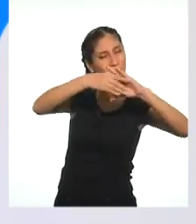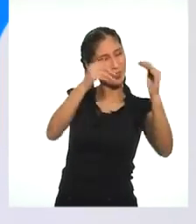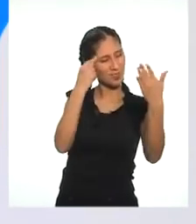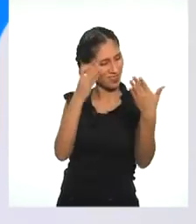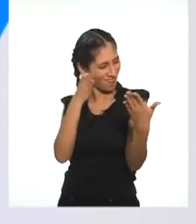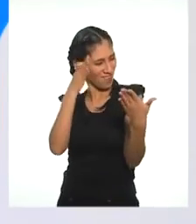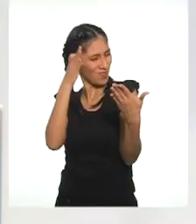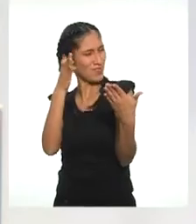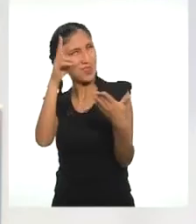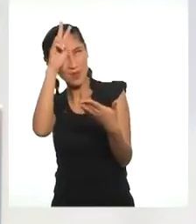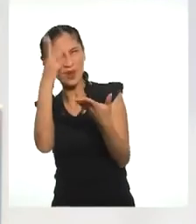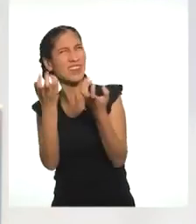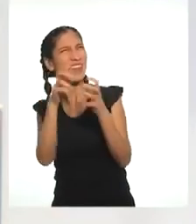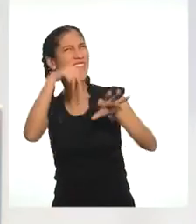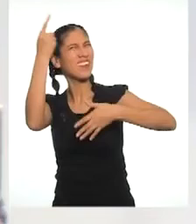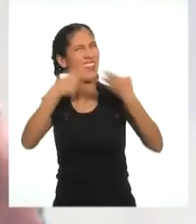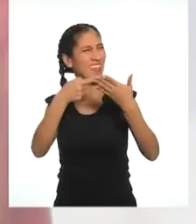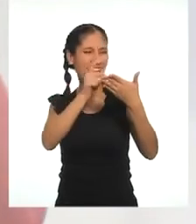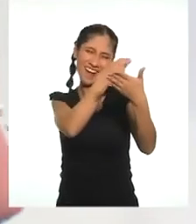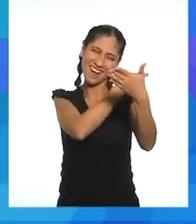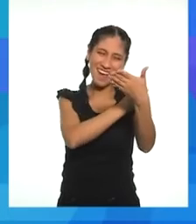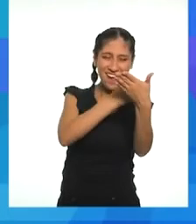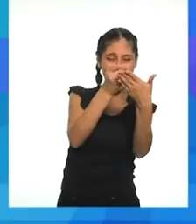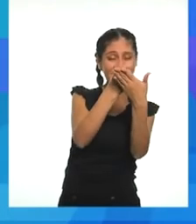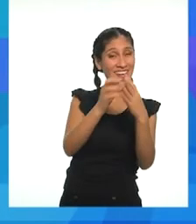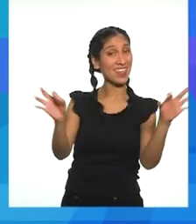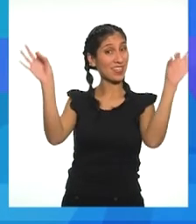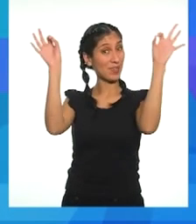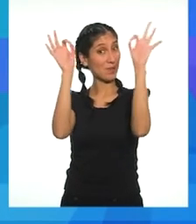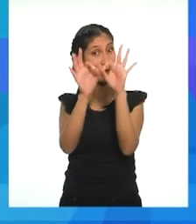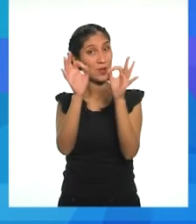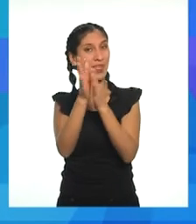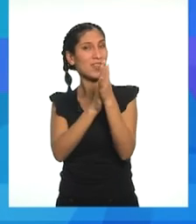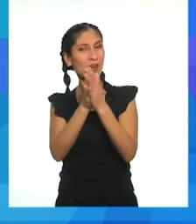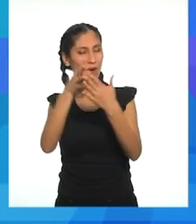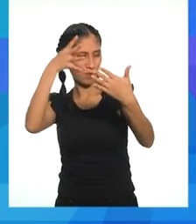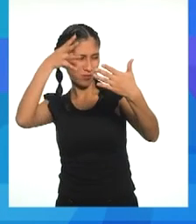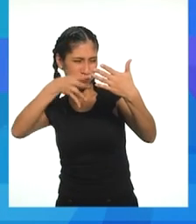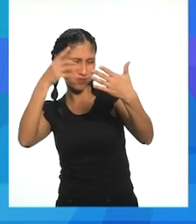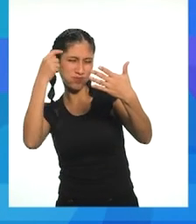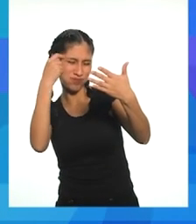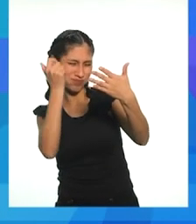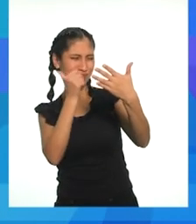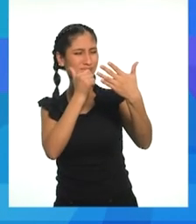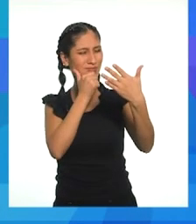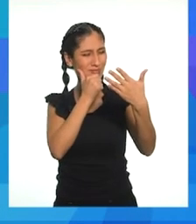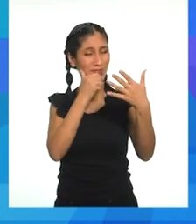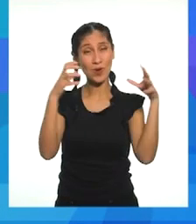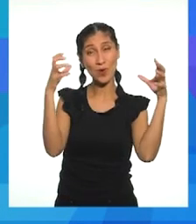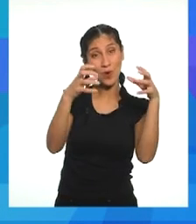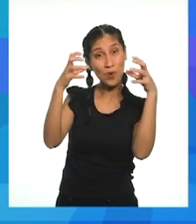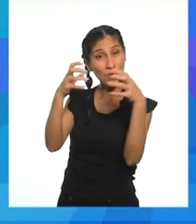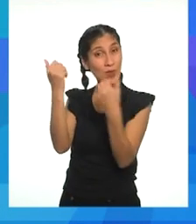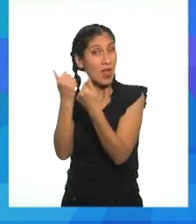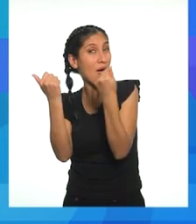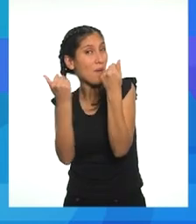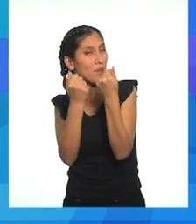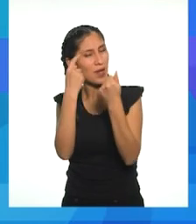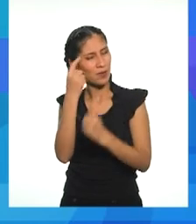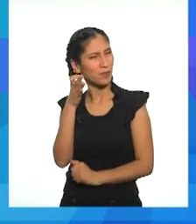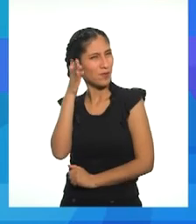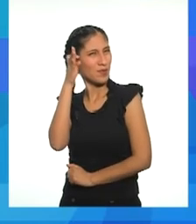que queremos. Es muy importante avisorar de manera conjunta el futuro del país, por lo